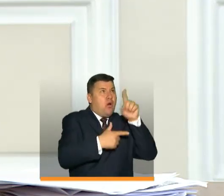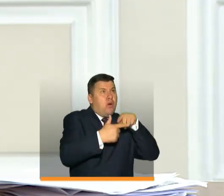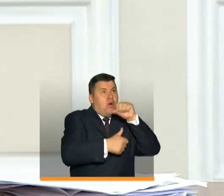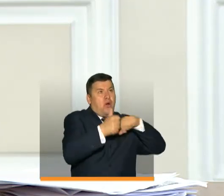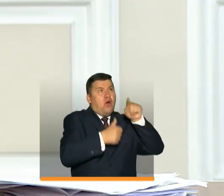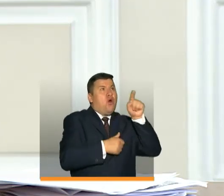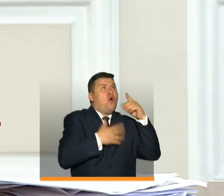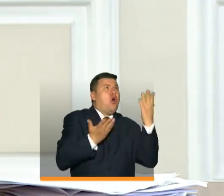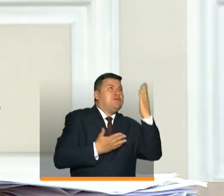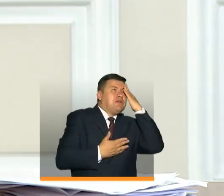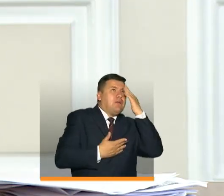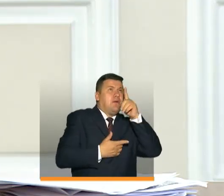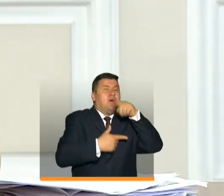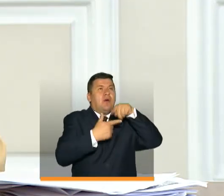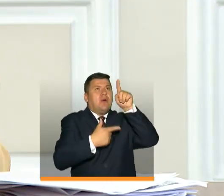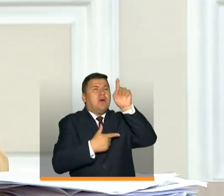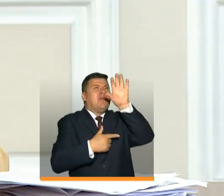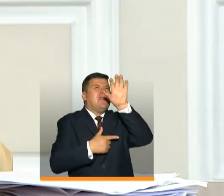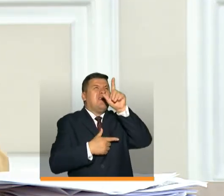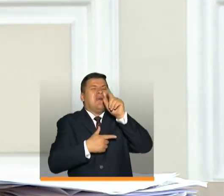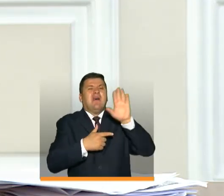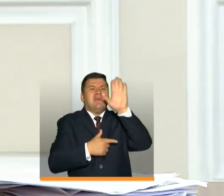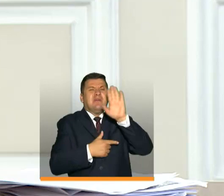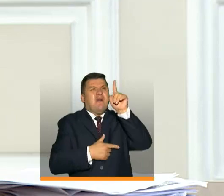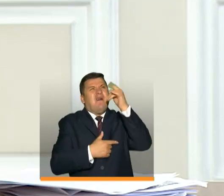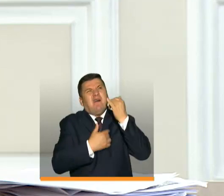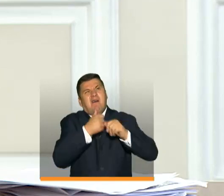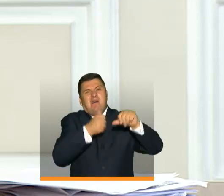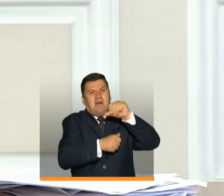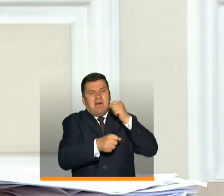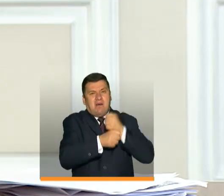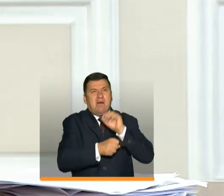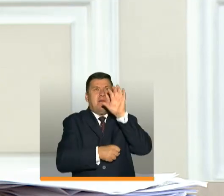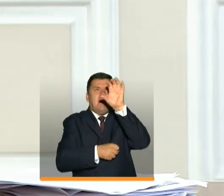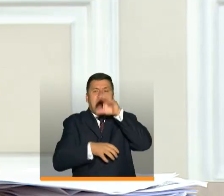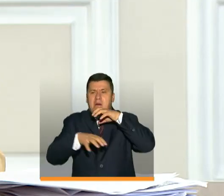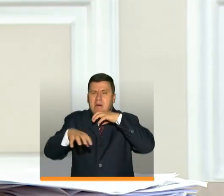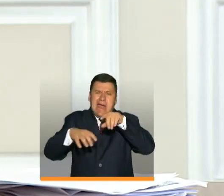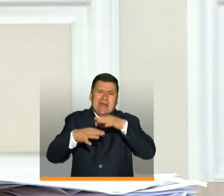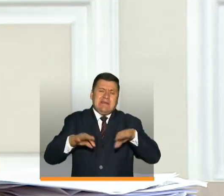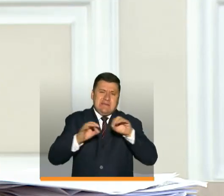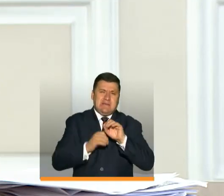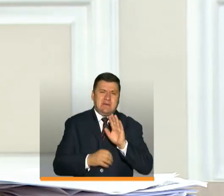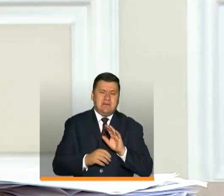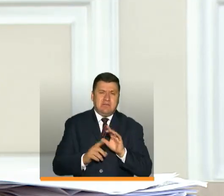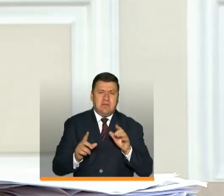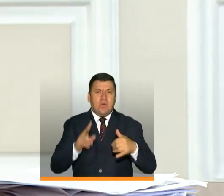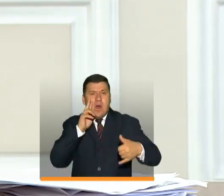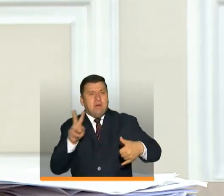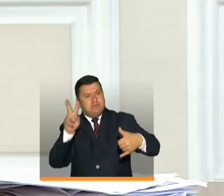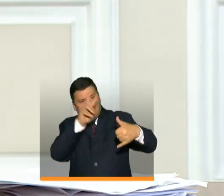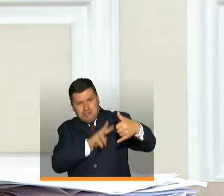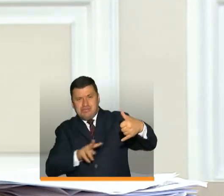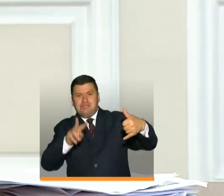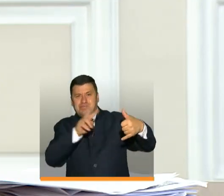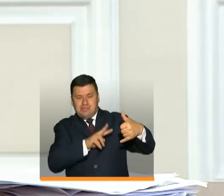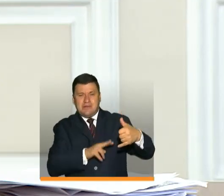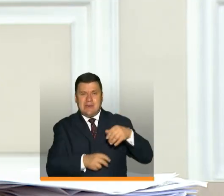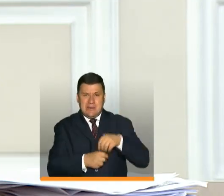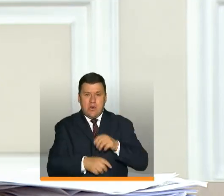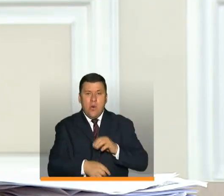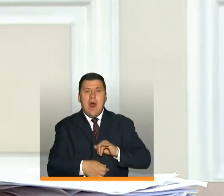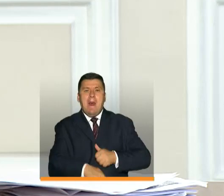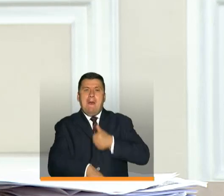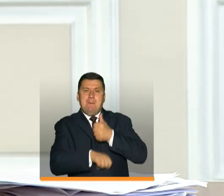reactivación de la economía por sectores, cómo está la generación de empleo por sectores. Entonces, este monitoreo y esta